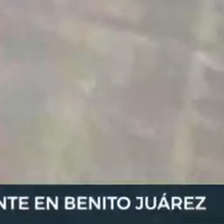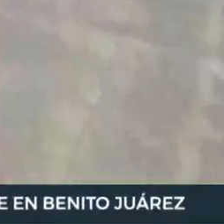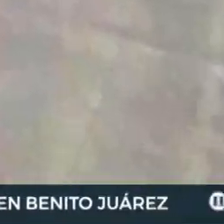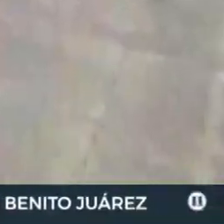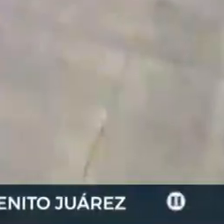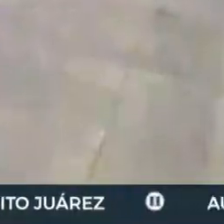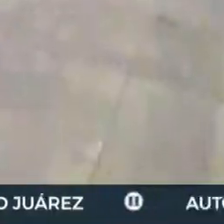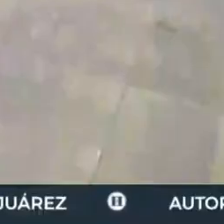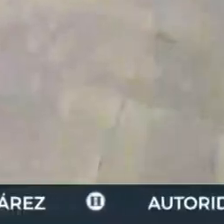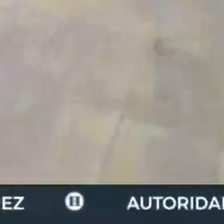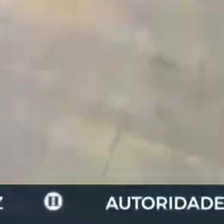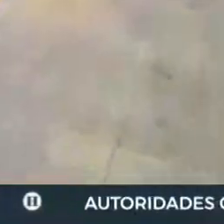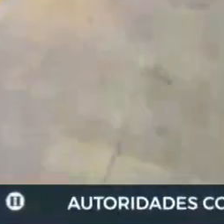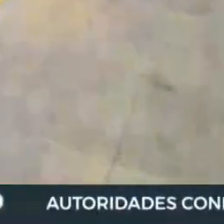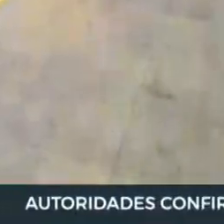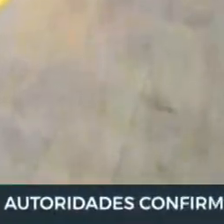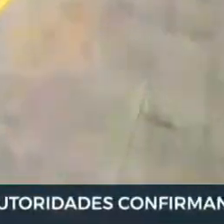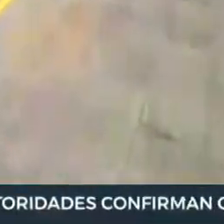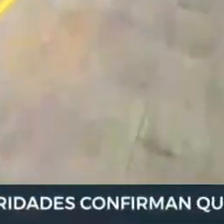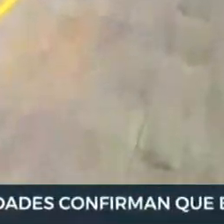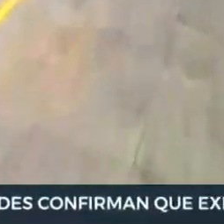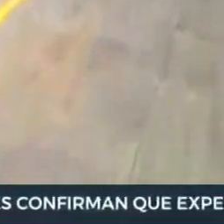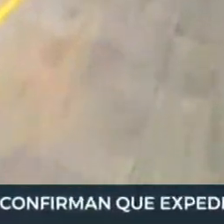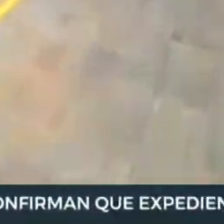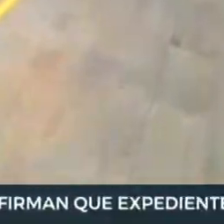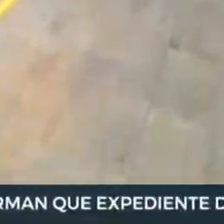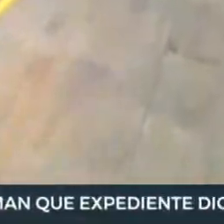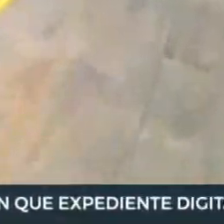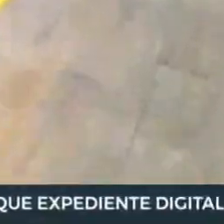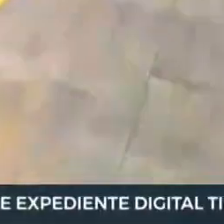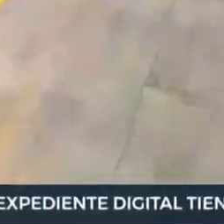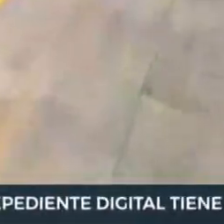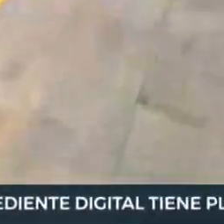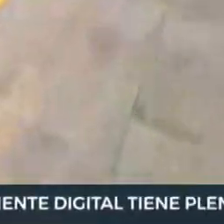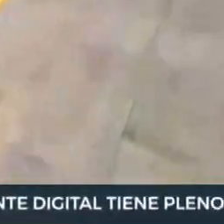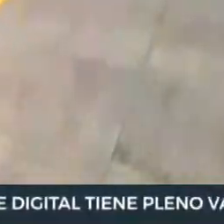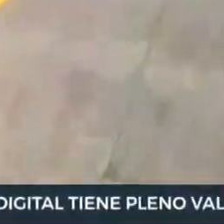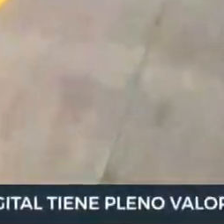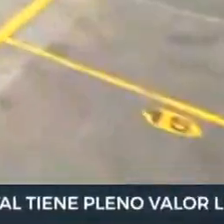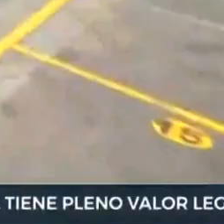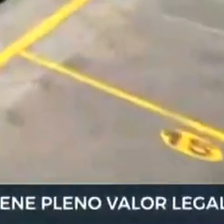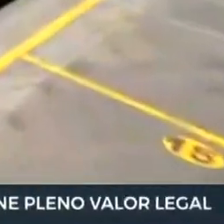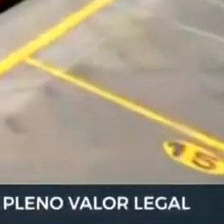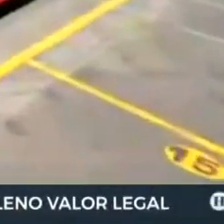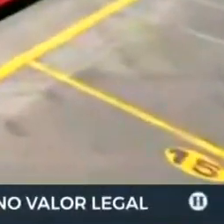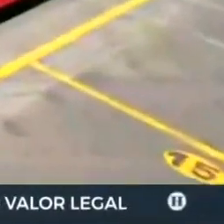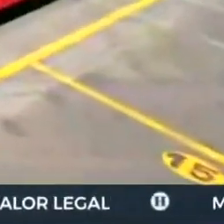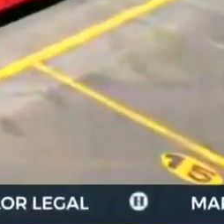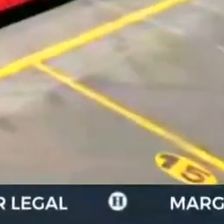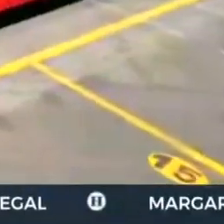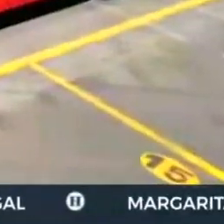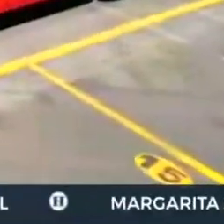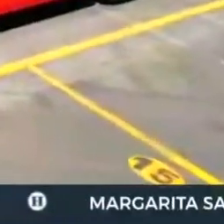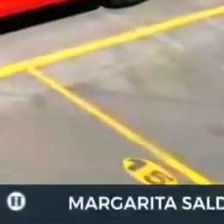la inversión en los autobuses y el centro de carga ubicado en la alcaldía Gustavo Madero asciende a los 900 millones de pesos, gastos en los que aportó